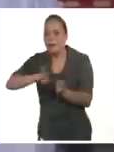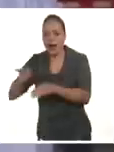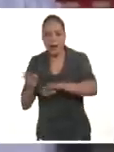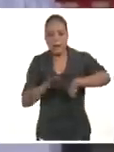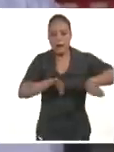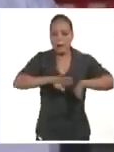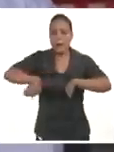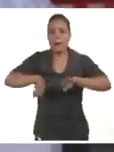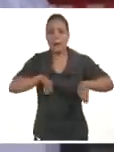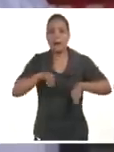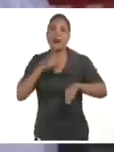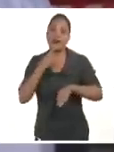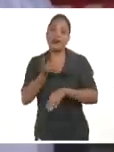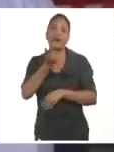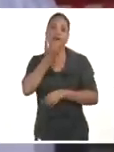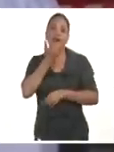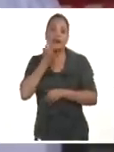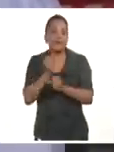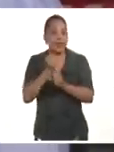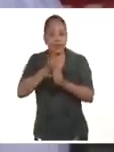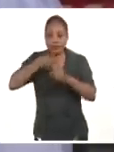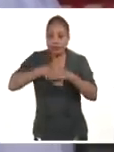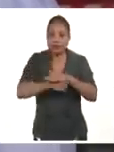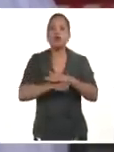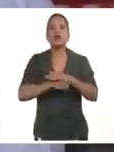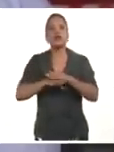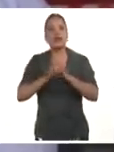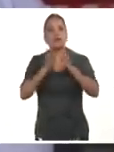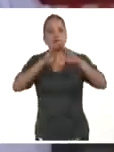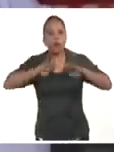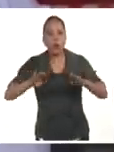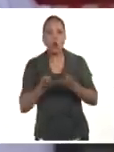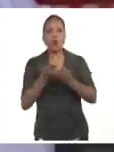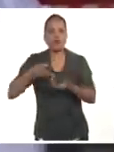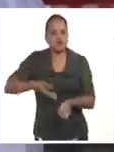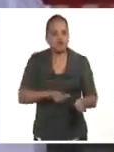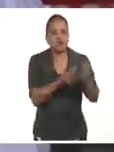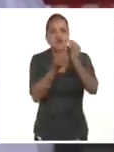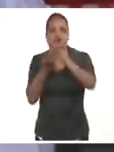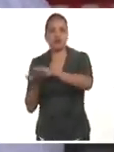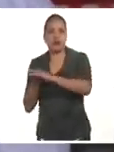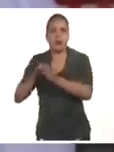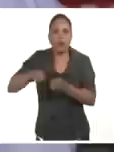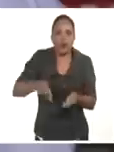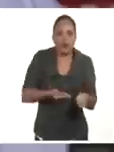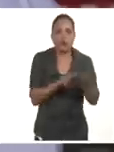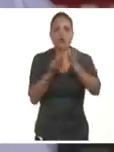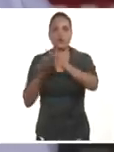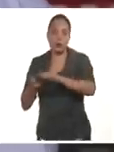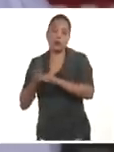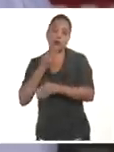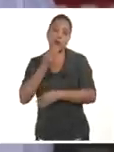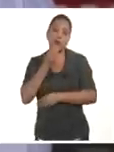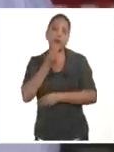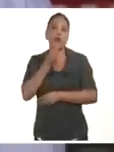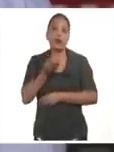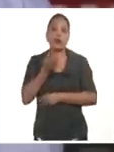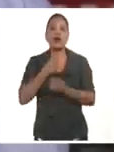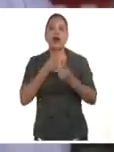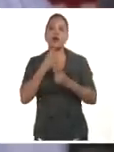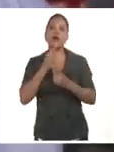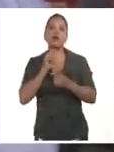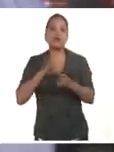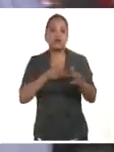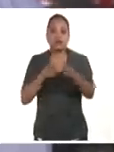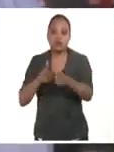afectar al trabajo de los rescatistas, es decir, se está demoliendo todos aquellos elementos que pueden tener desprendimiento y que puedan también lesionar a algún rescatista en la